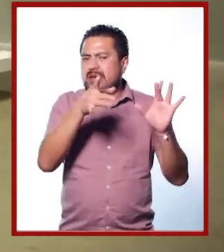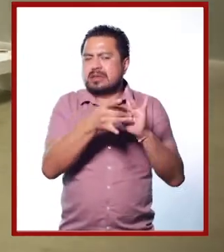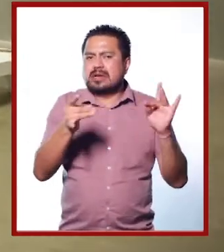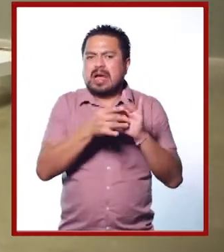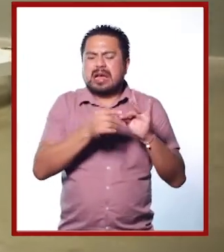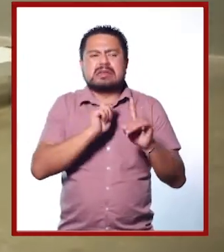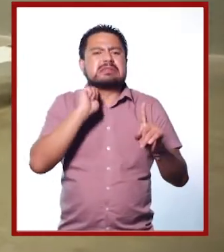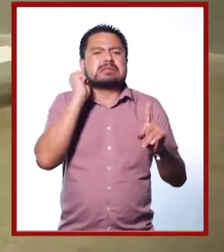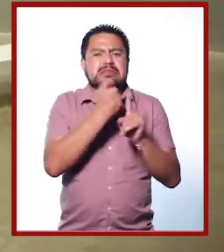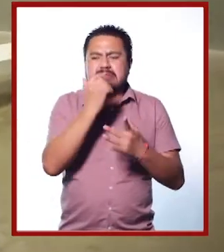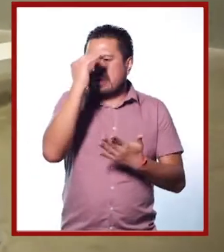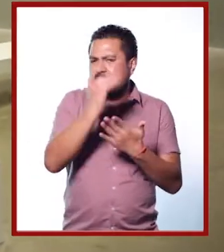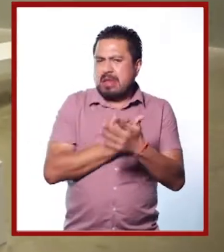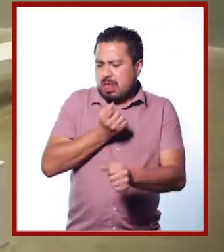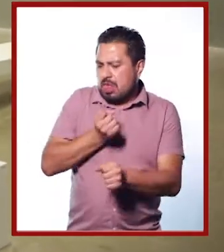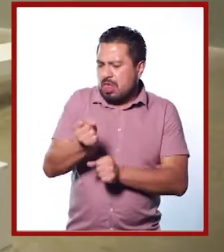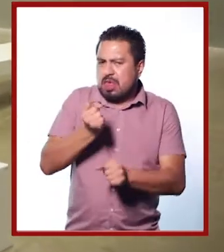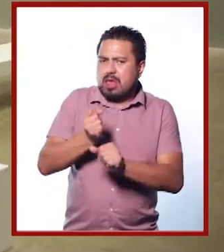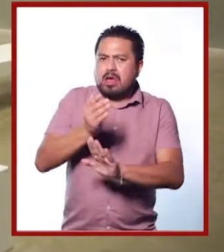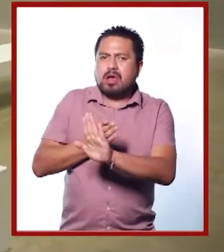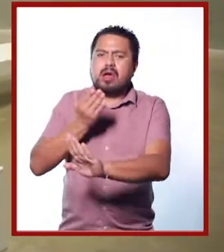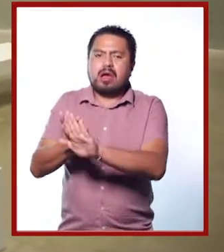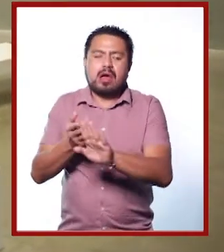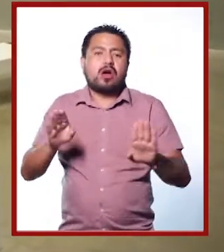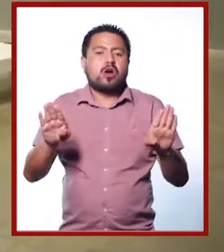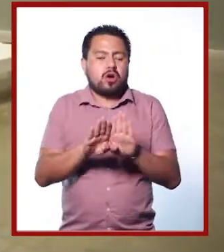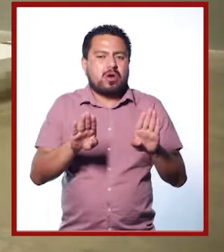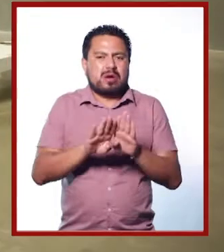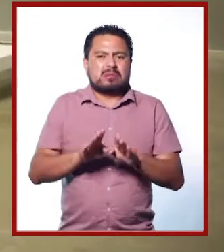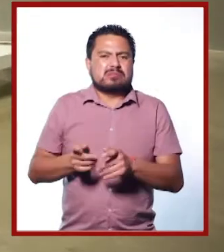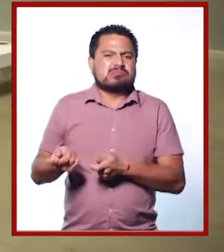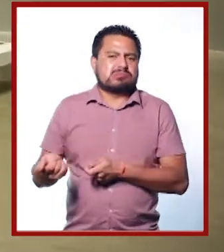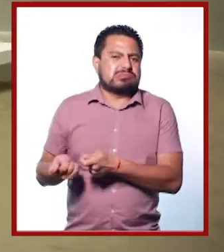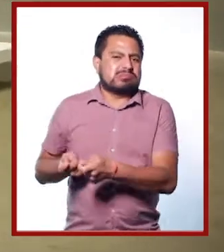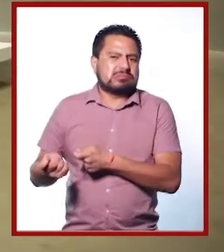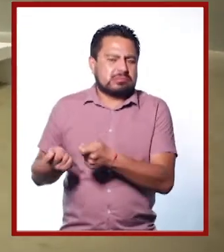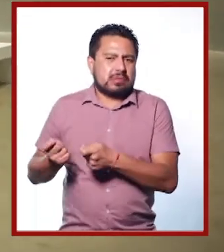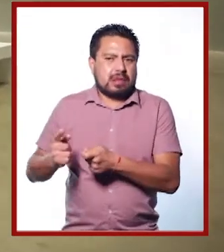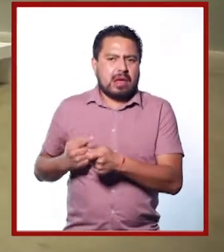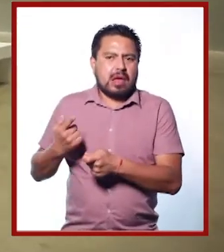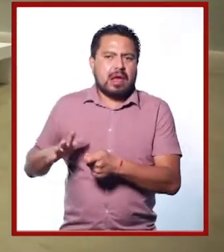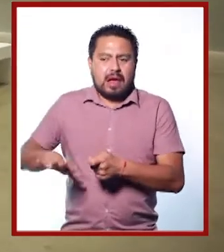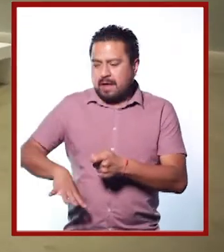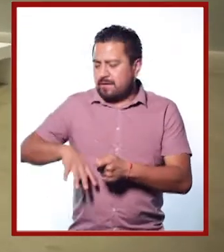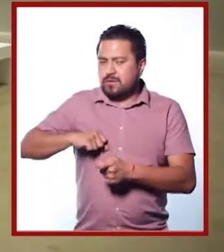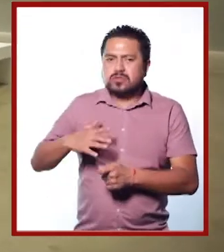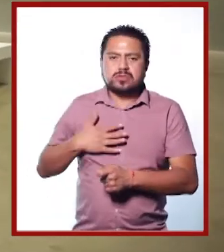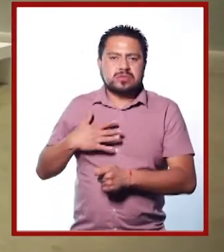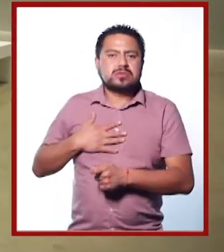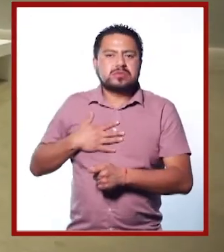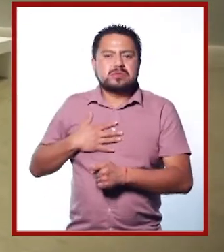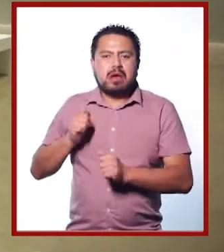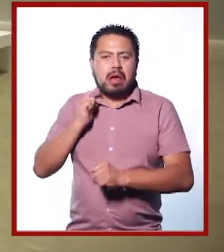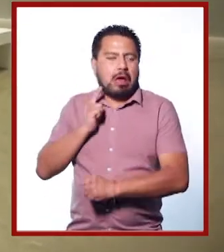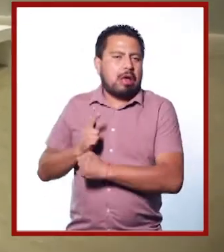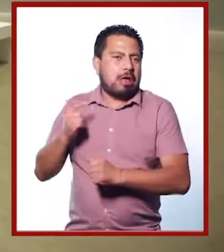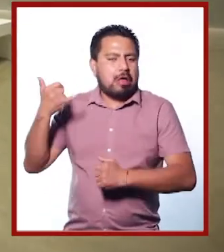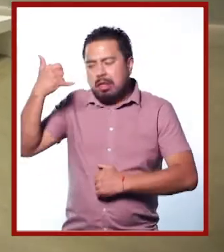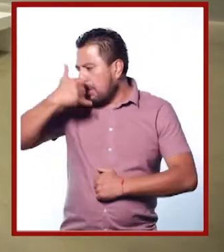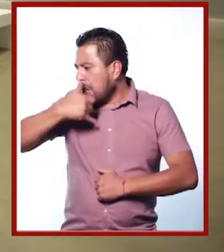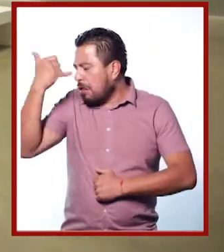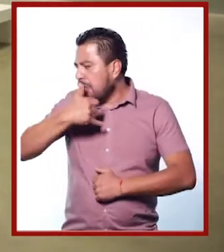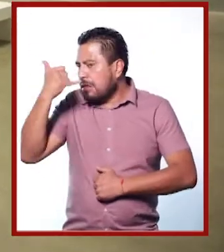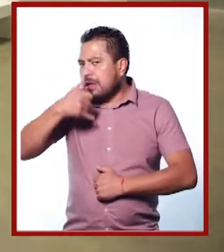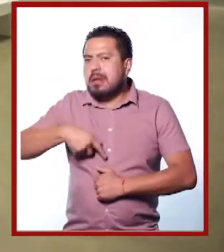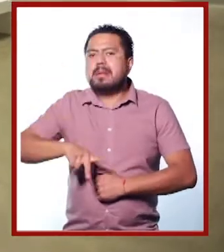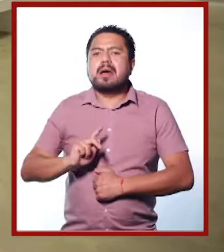se refiere a que sean pequeñas violencias, sino a formas de sometimiento, control y abuso de poder que no vemos, que